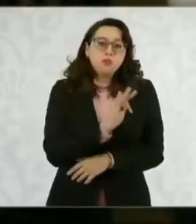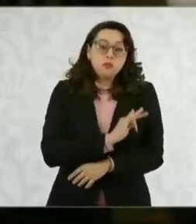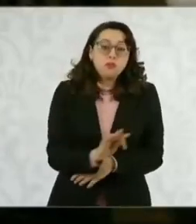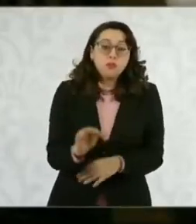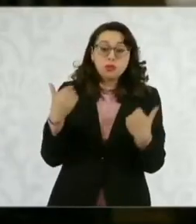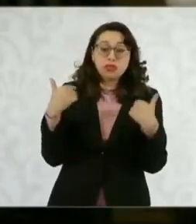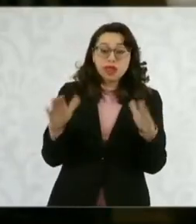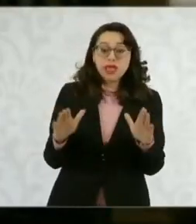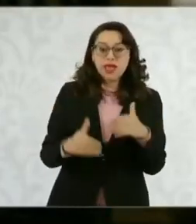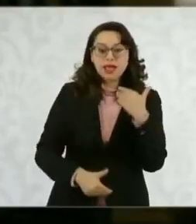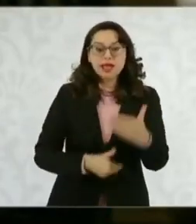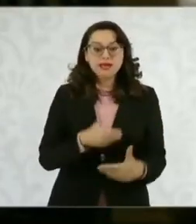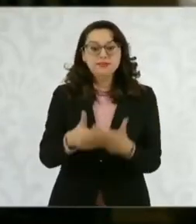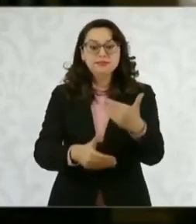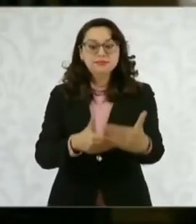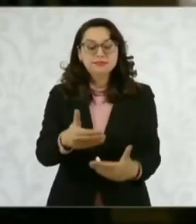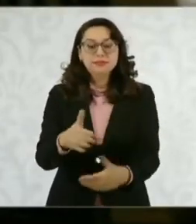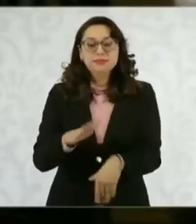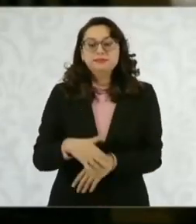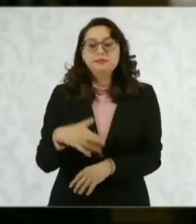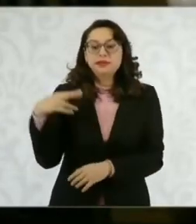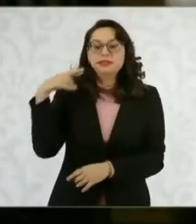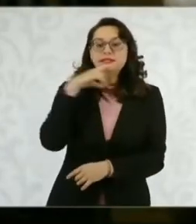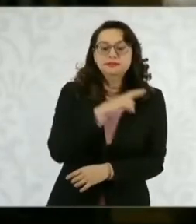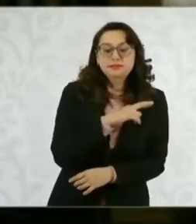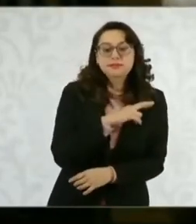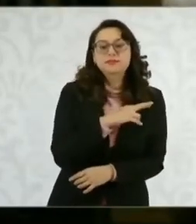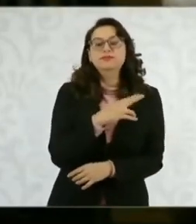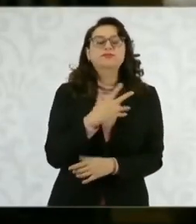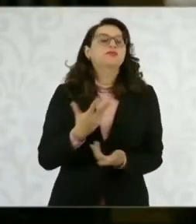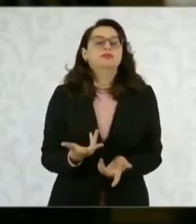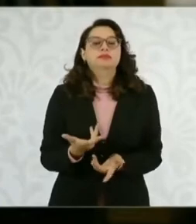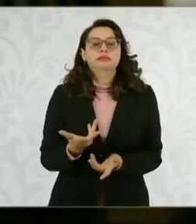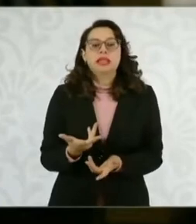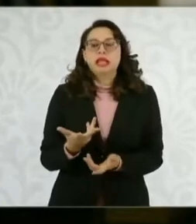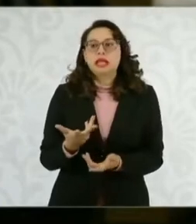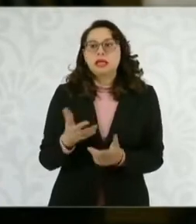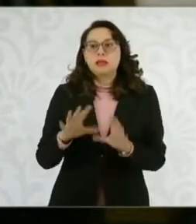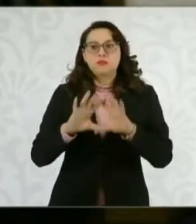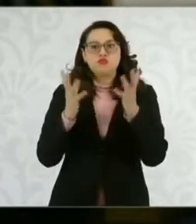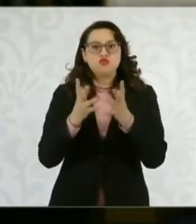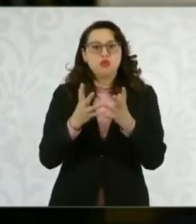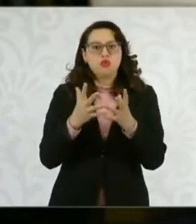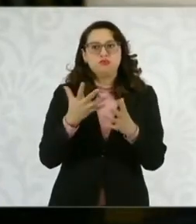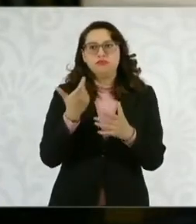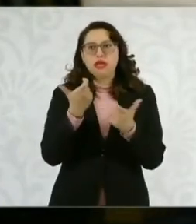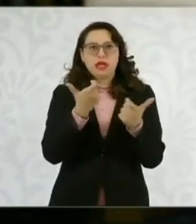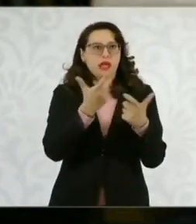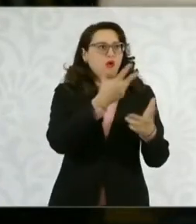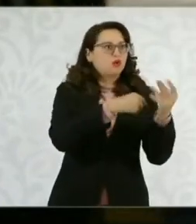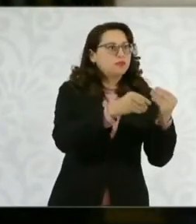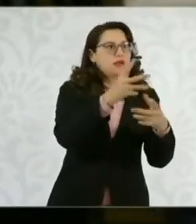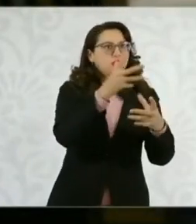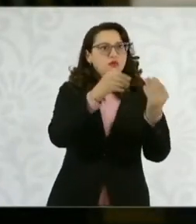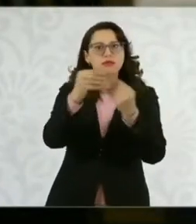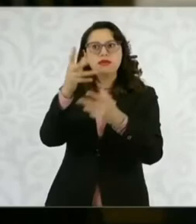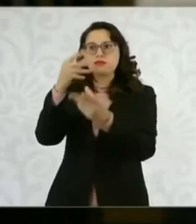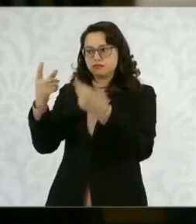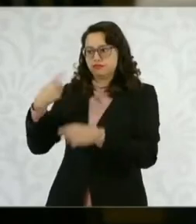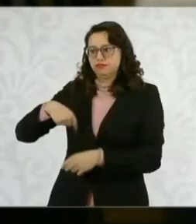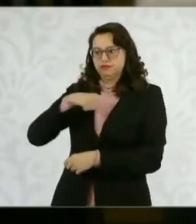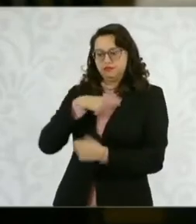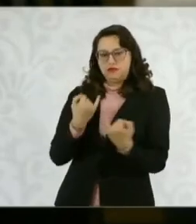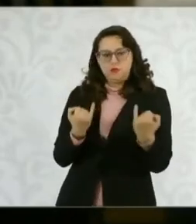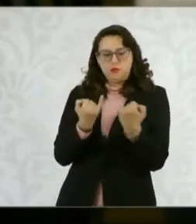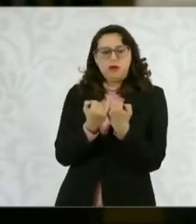podamos avanzar de manera rápida, convertirnos en una de las 10 mayores economías del mundo, tener a partir de la política de